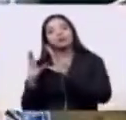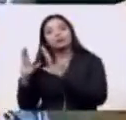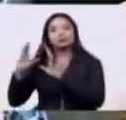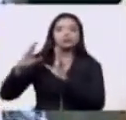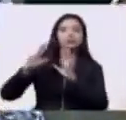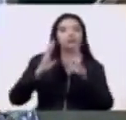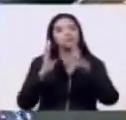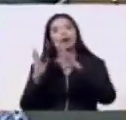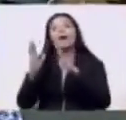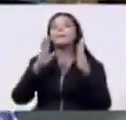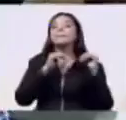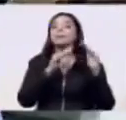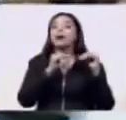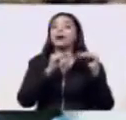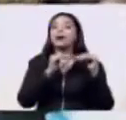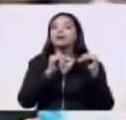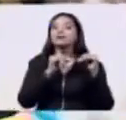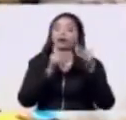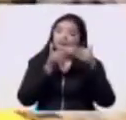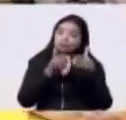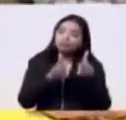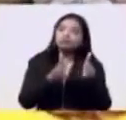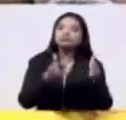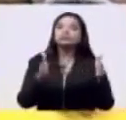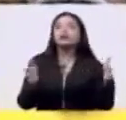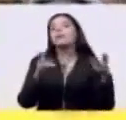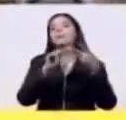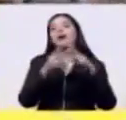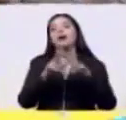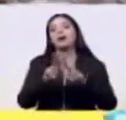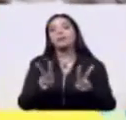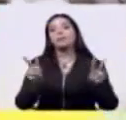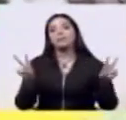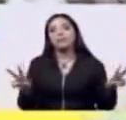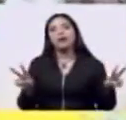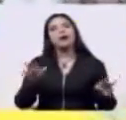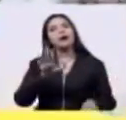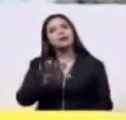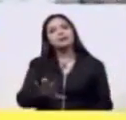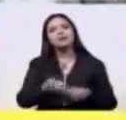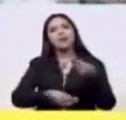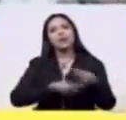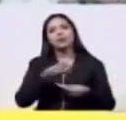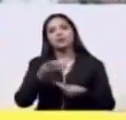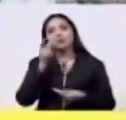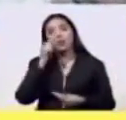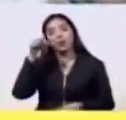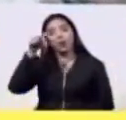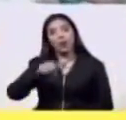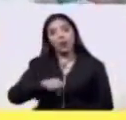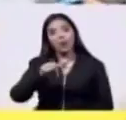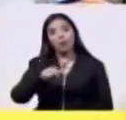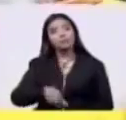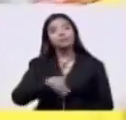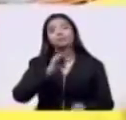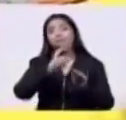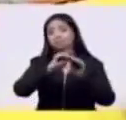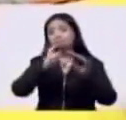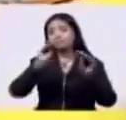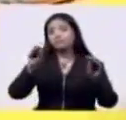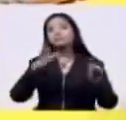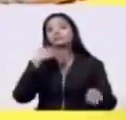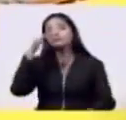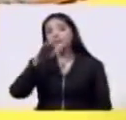la esperanza de San Juan, abriendo caminos para la paz. Eso es lo que hizo nuestro San Juan hoy, exorcizar la